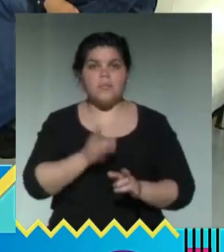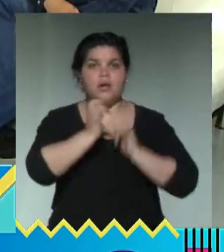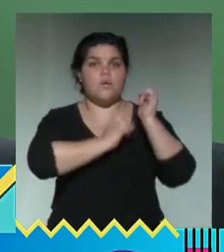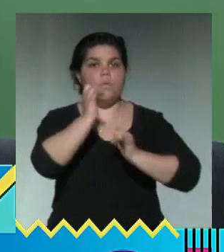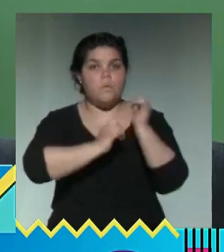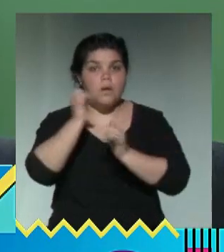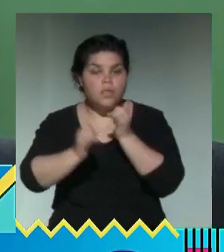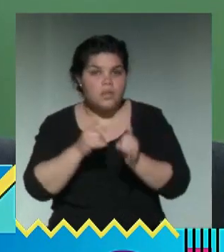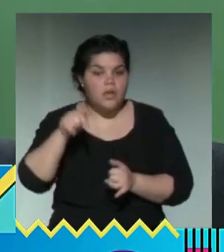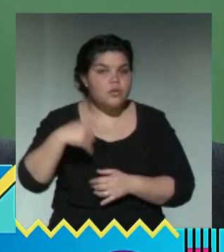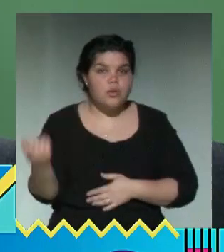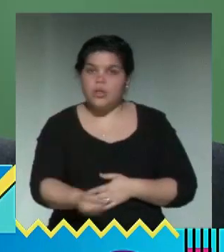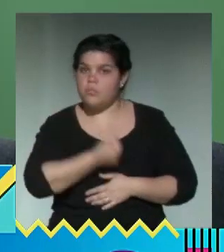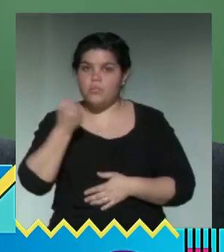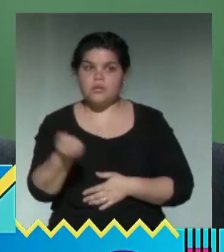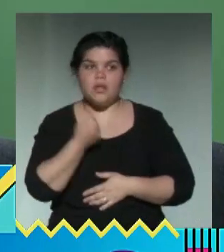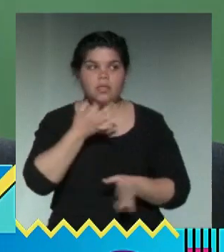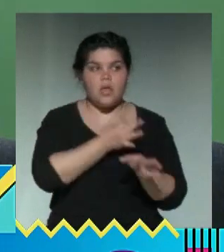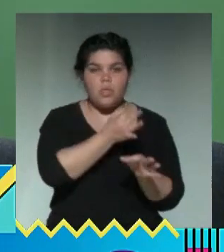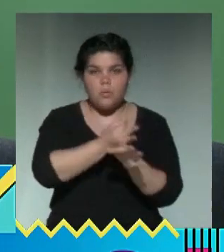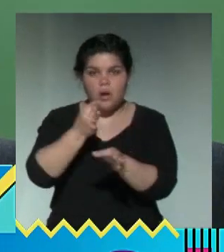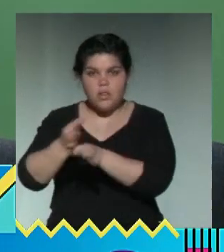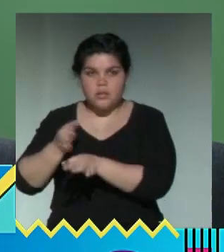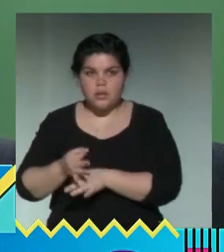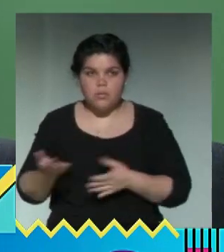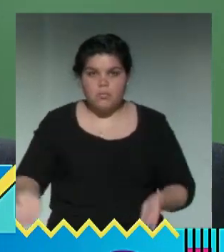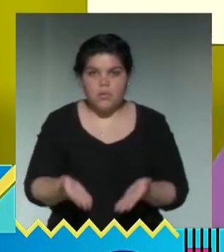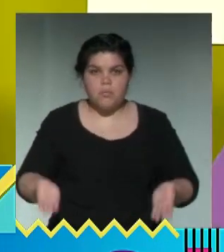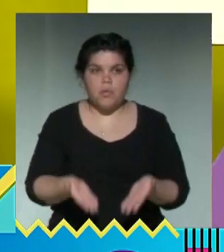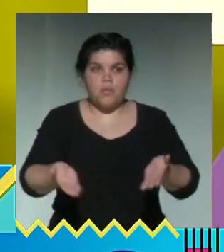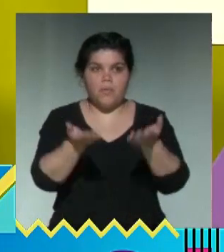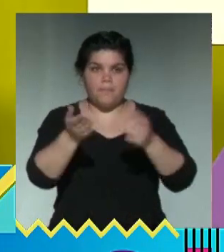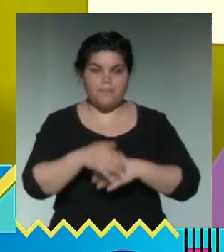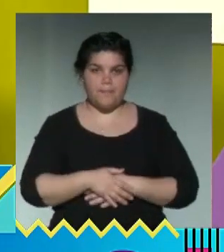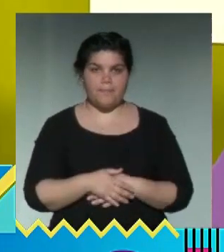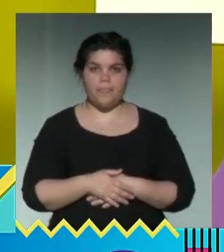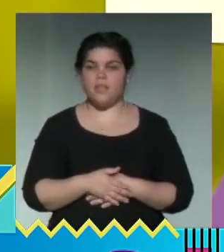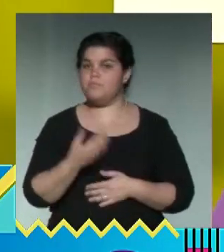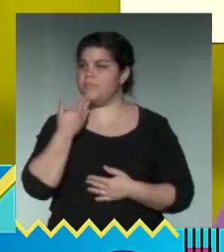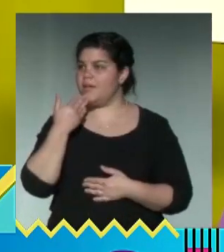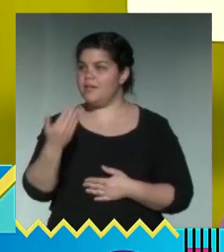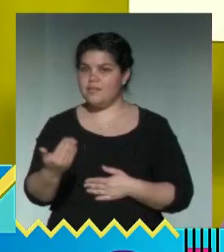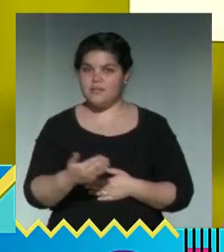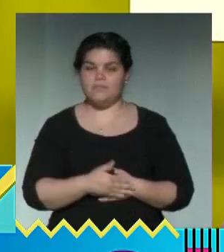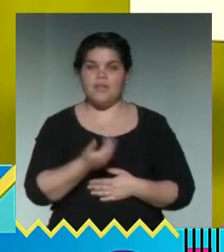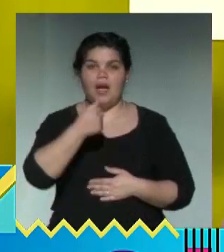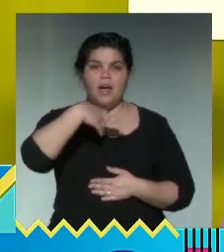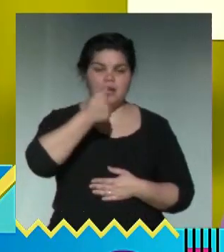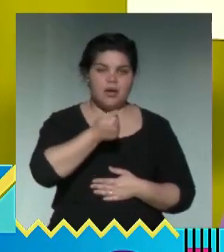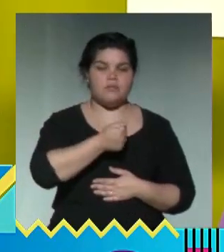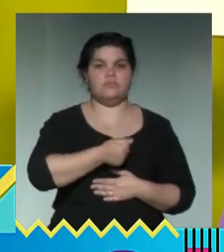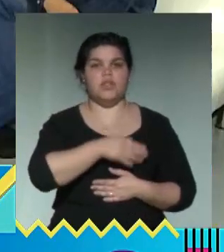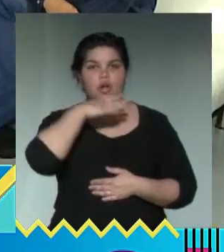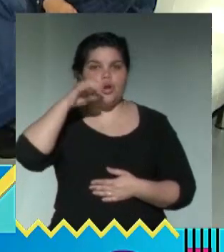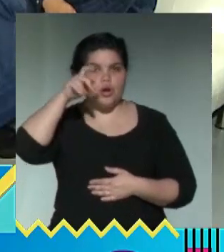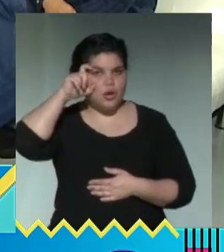es una forma educativa muy buena de seguir promoviendo todo esto. Muchísimas gracias por haber venido, Ana. Muchas gracias, Jorge.